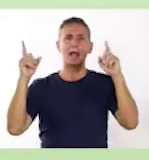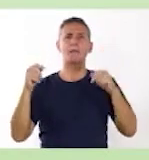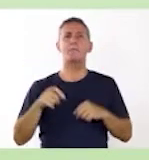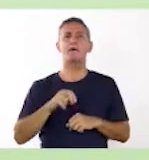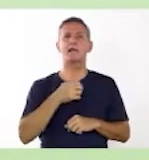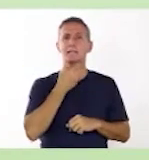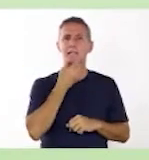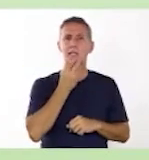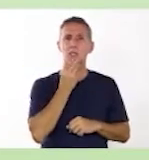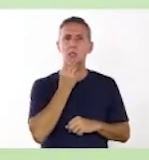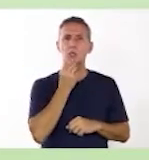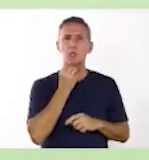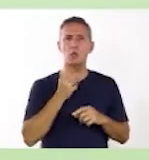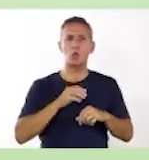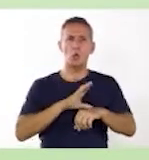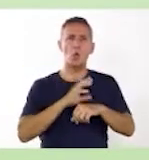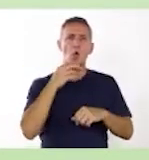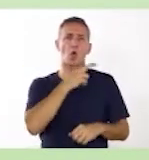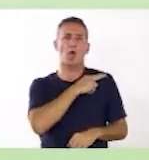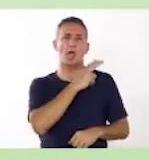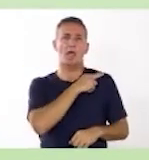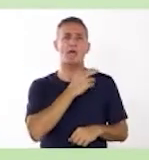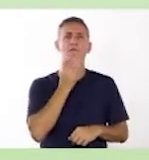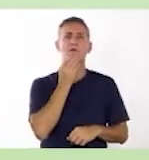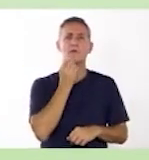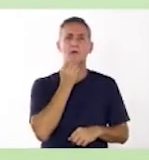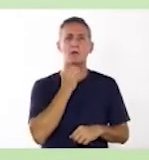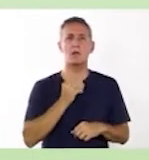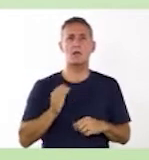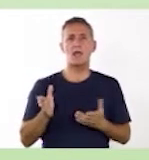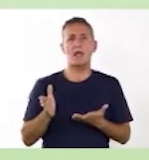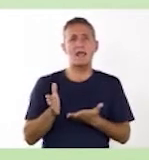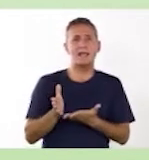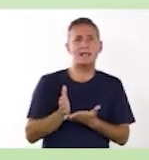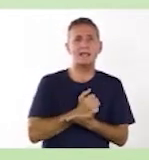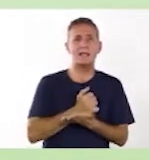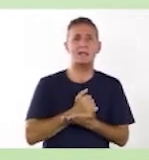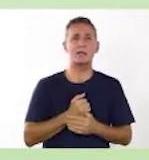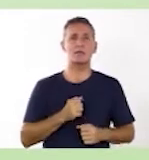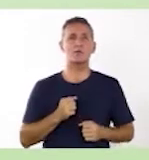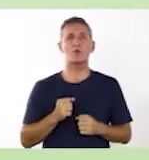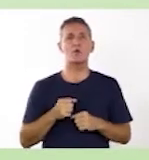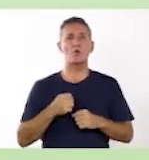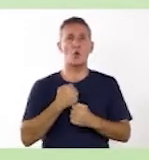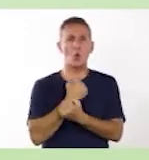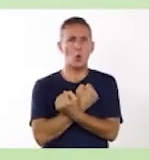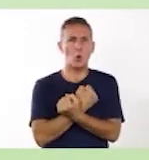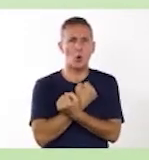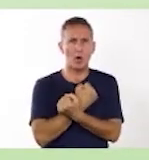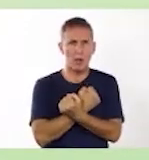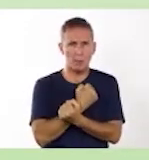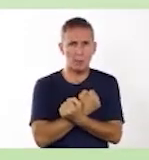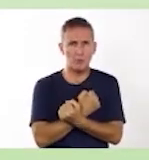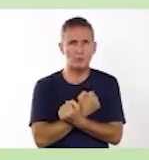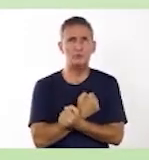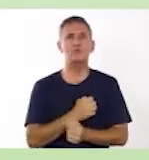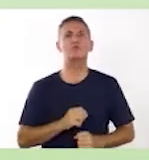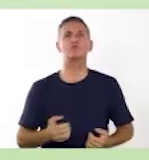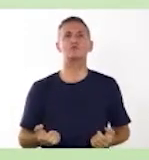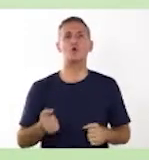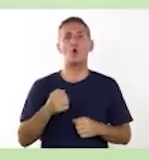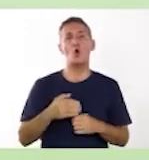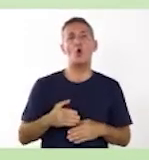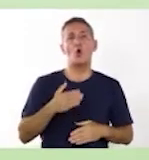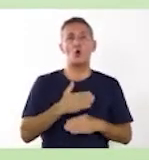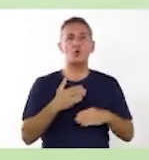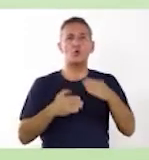no solo liquidó el régimen de explotación, sino que inició la construcción del socialismo. Aquí,